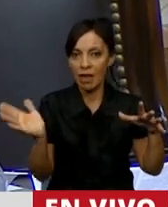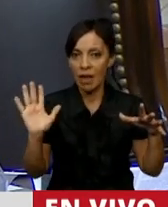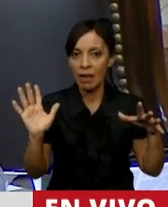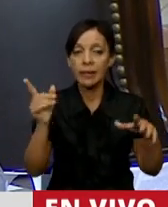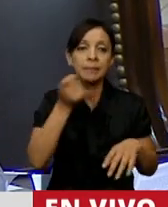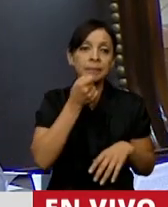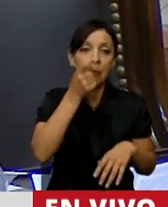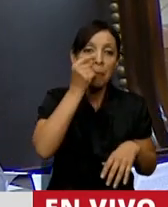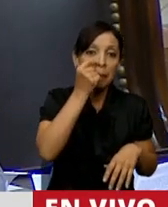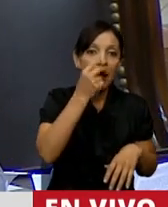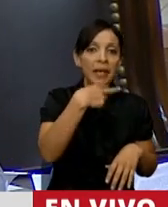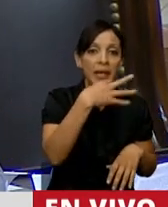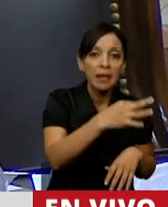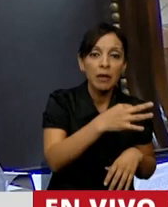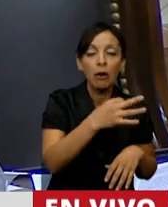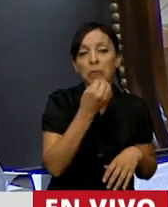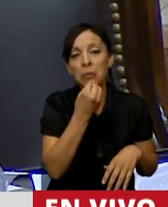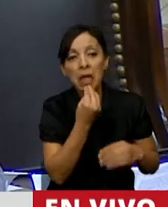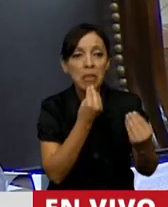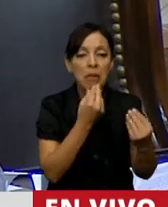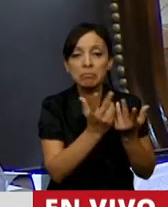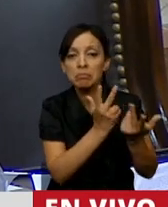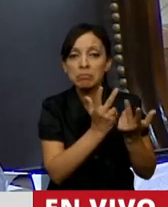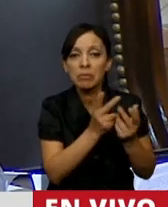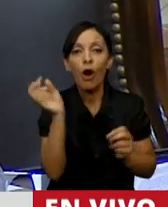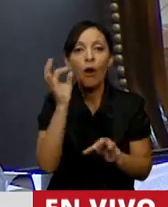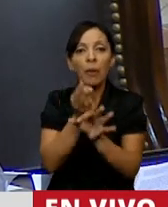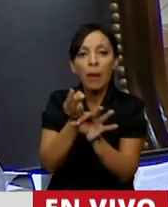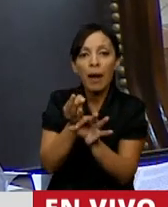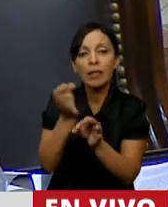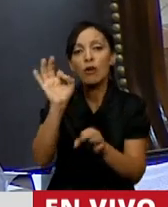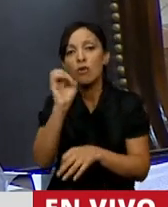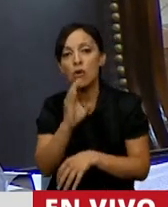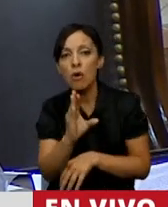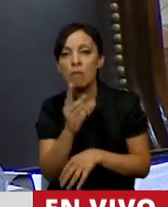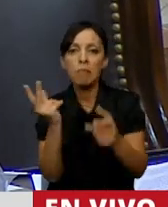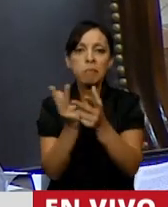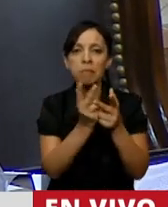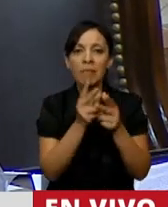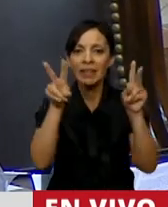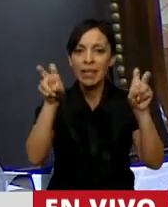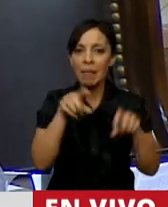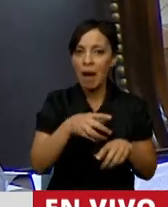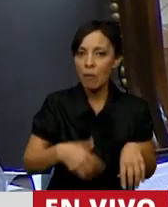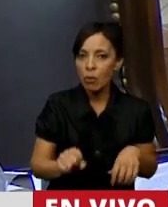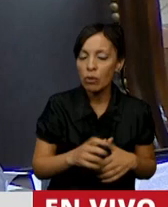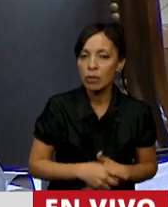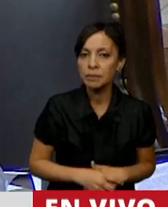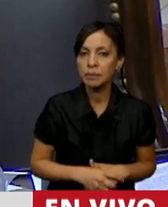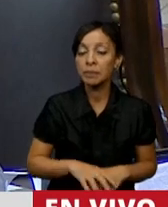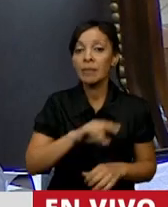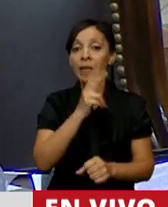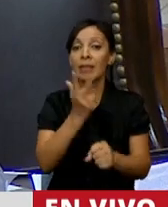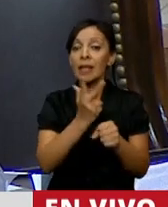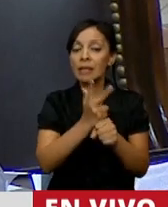el padre con el hijo en la mesa familiar o se hablaba en las escuelas o en los clubes. Y en tercer lugar, y lo más